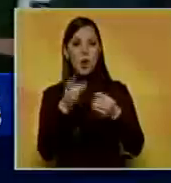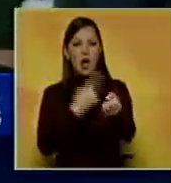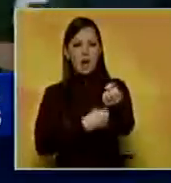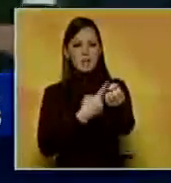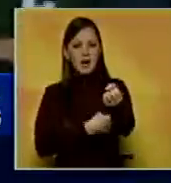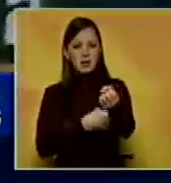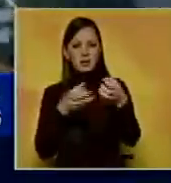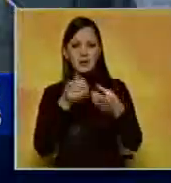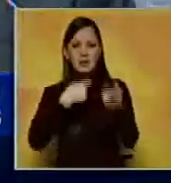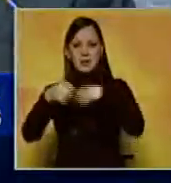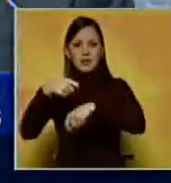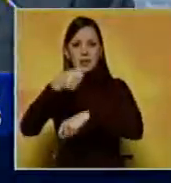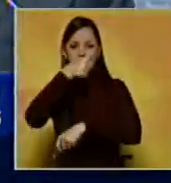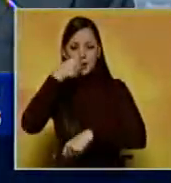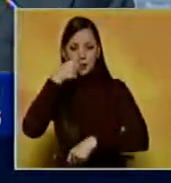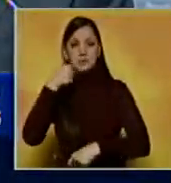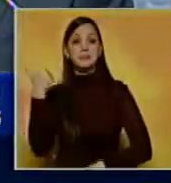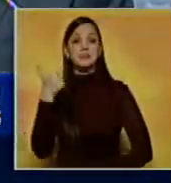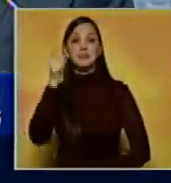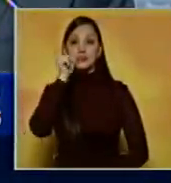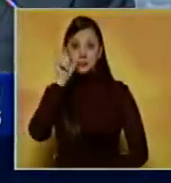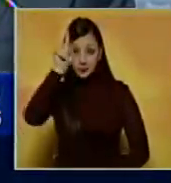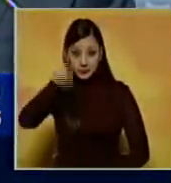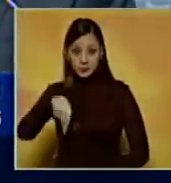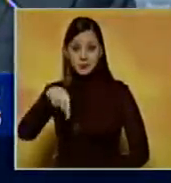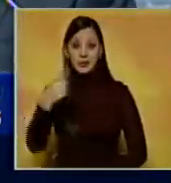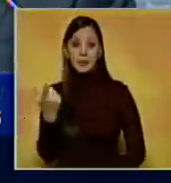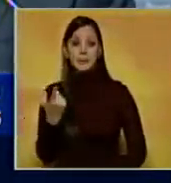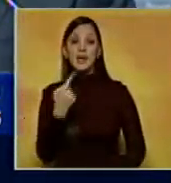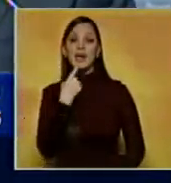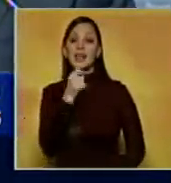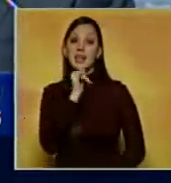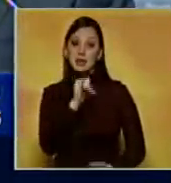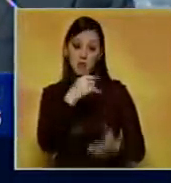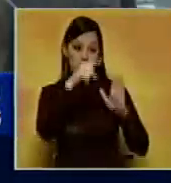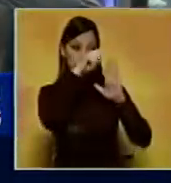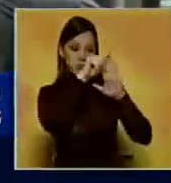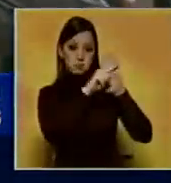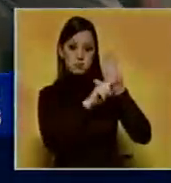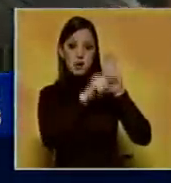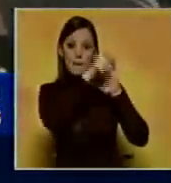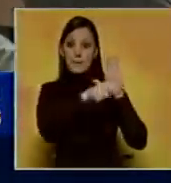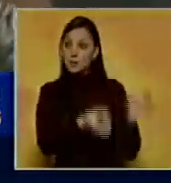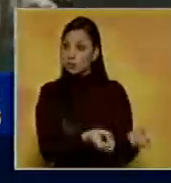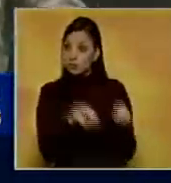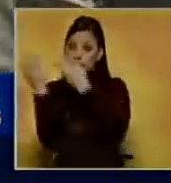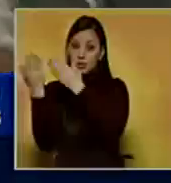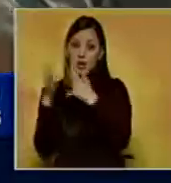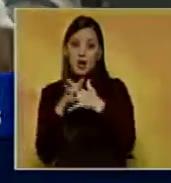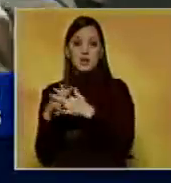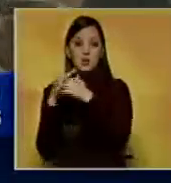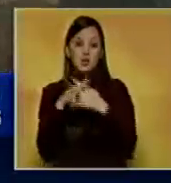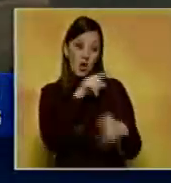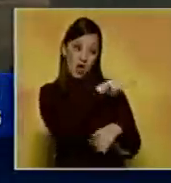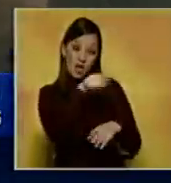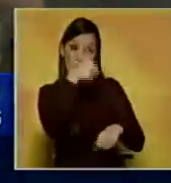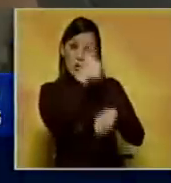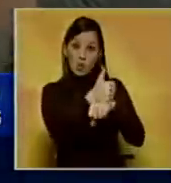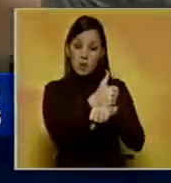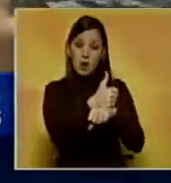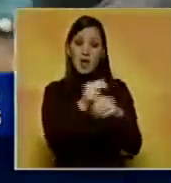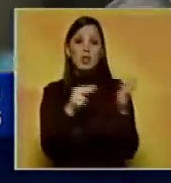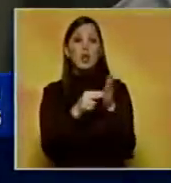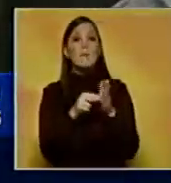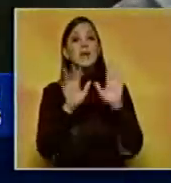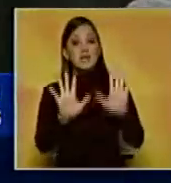serón también informó que en la lista de extraditados está Jean bati kinger relacionado con el asesin ato en 2010 de